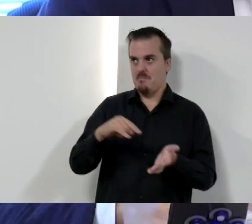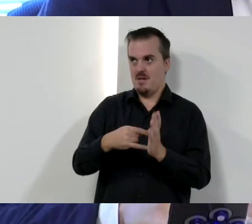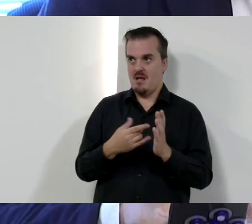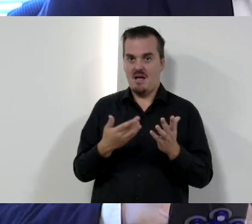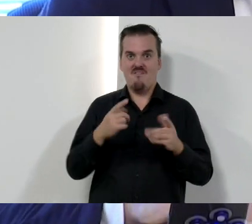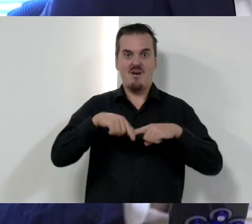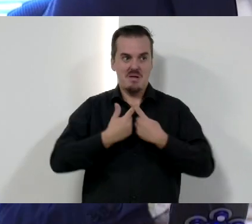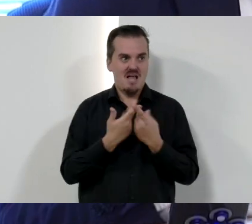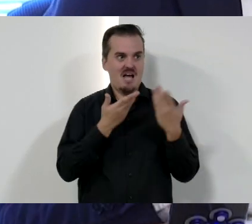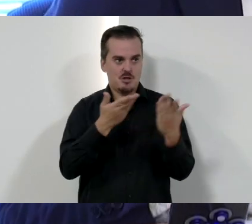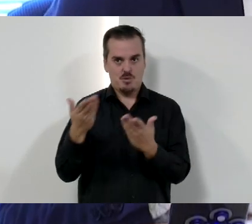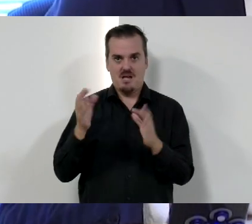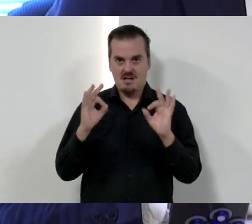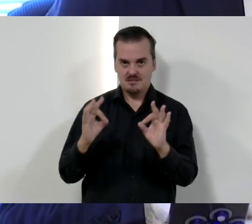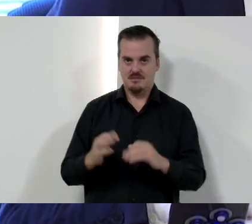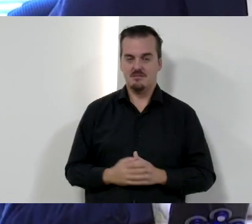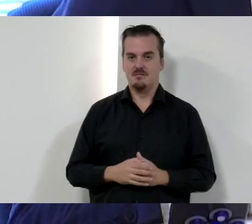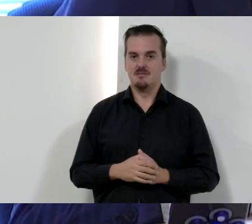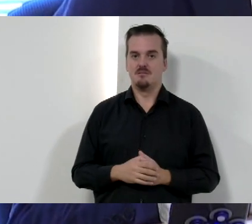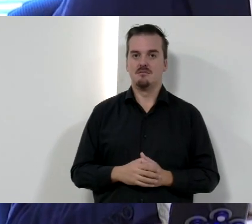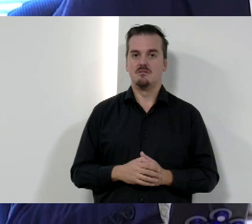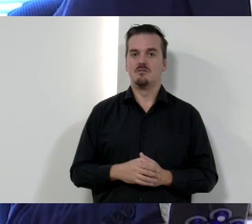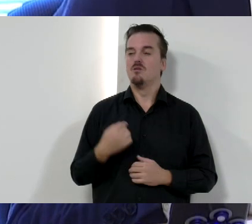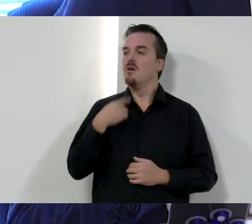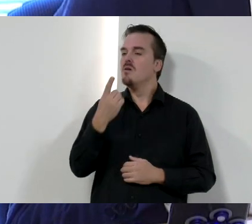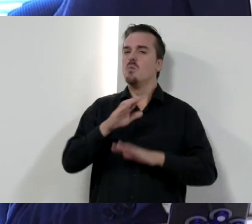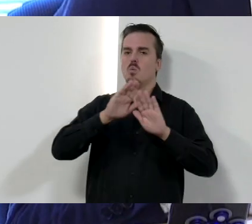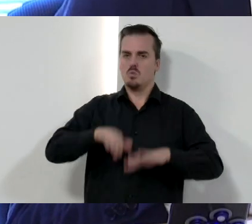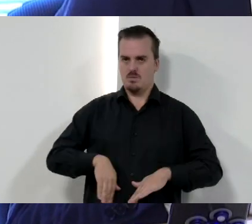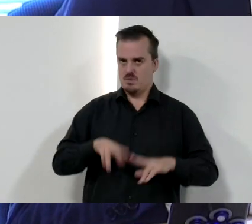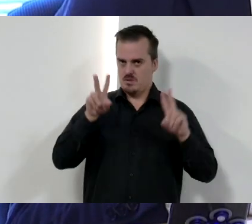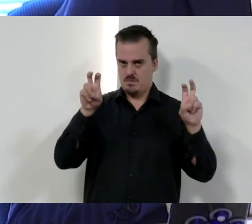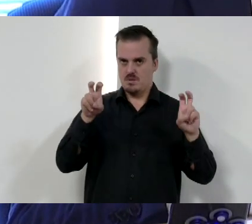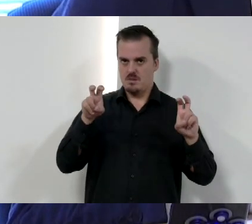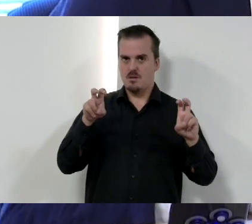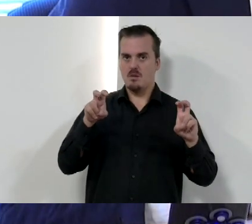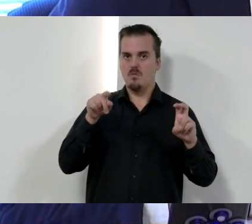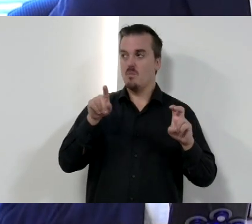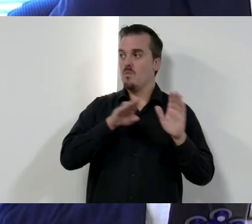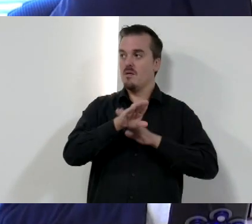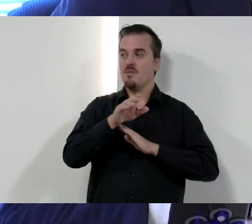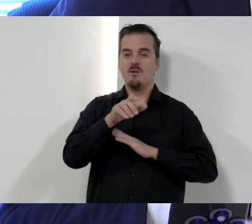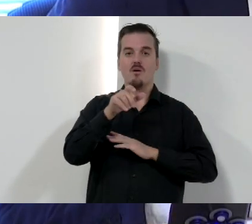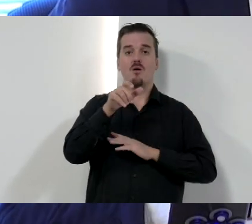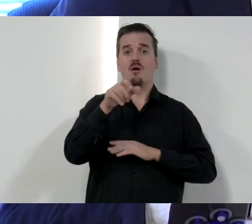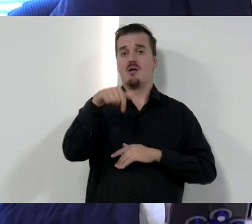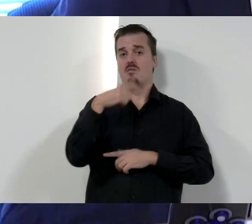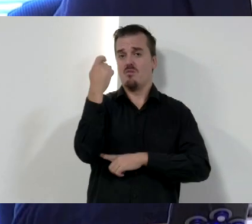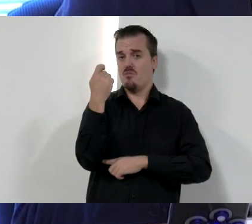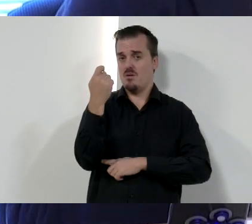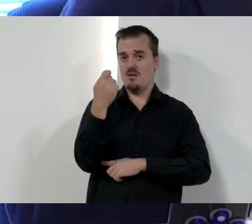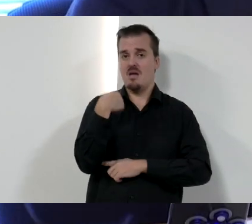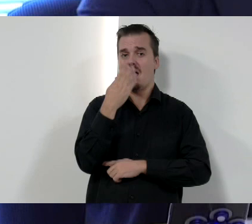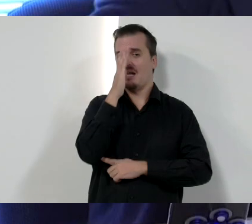ayuda a las familias de Ciudad Real. Y mire, le voy a decir un último argumento que creo que ya con esto los vecinos de Ciudad Real van a ver cuál es la auténtica